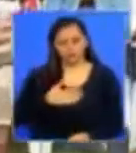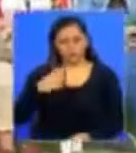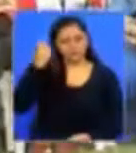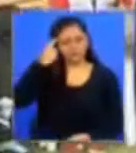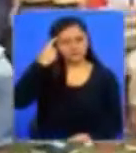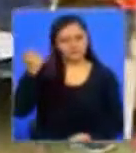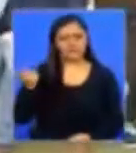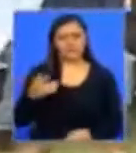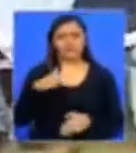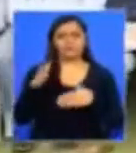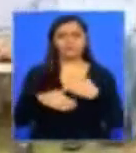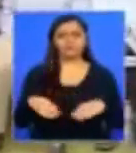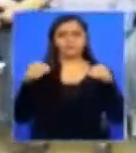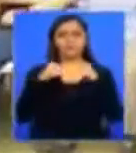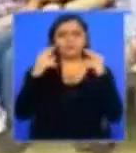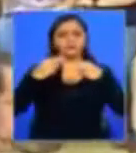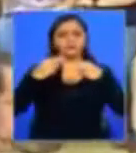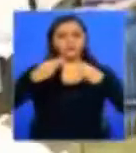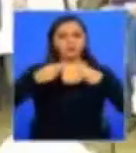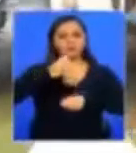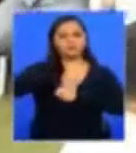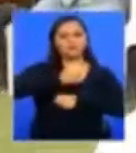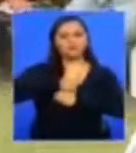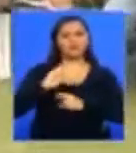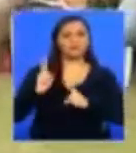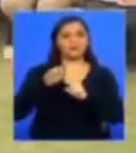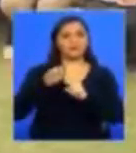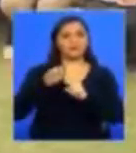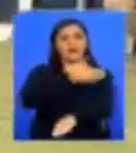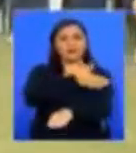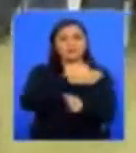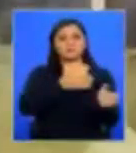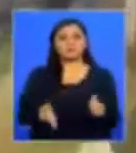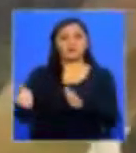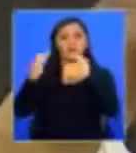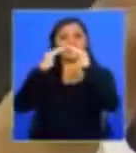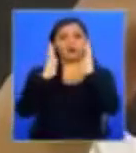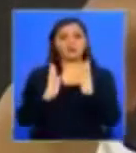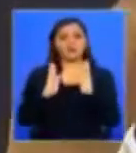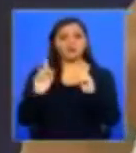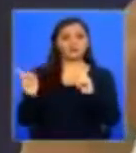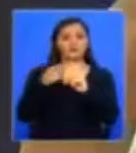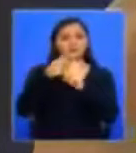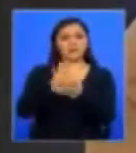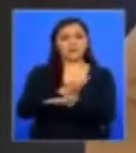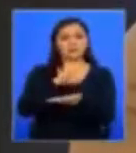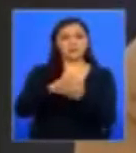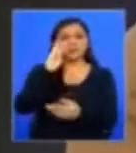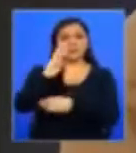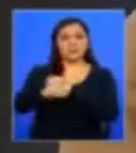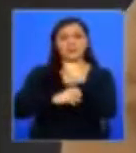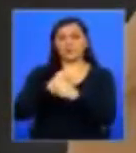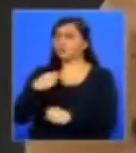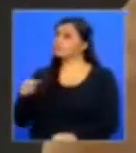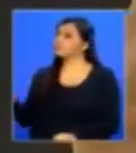nosotros hemos hecho muchísimo por Huaquillas. Aquí fue nuestro primer programa de vivienda. Aquí fue nuestra primera escuela del milenio. La pasé viendo.